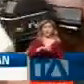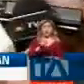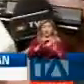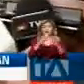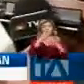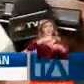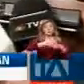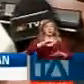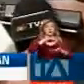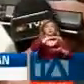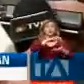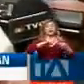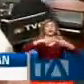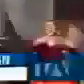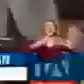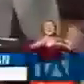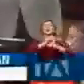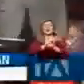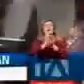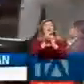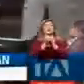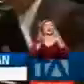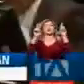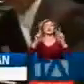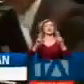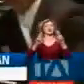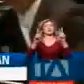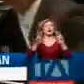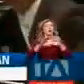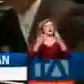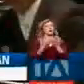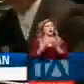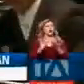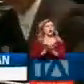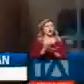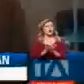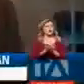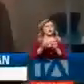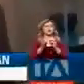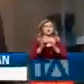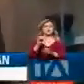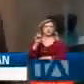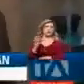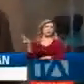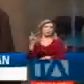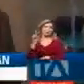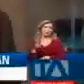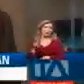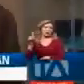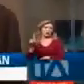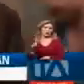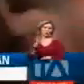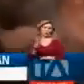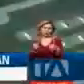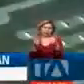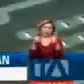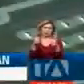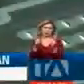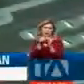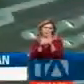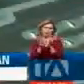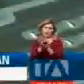sola comisión, sería la Comisión de Régimen Económico. El movimiento Creo no tiene mayor objeción. Esperarán conocer a detalle los